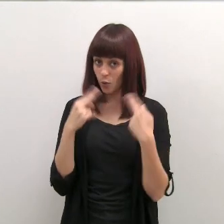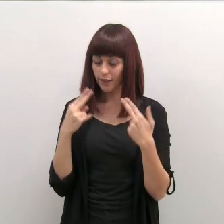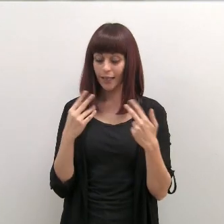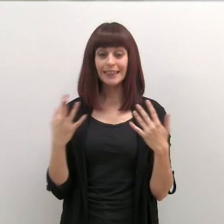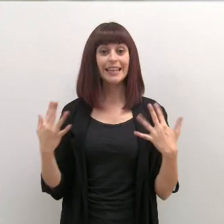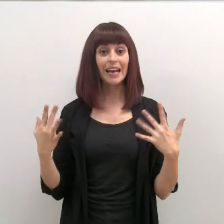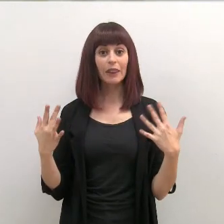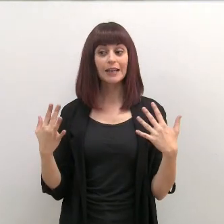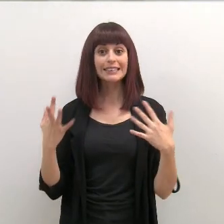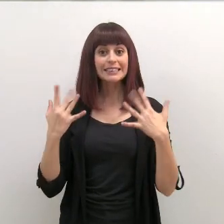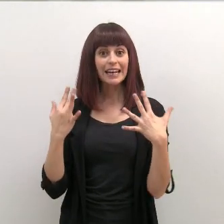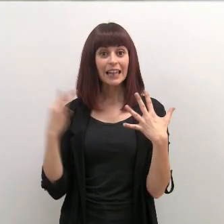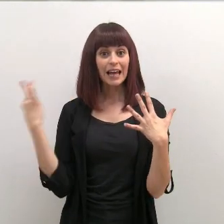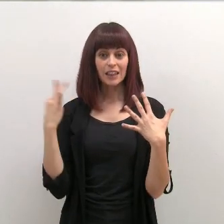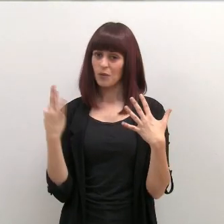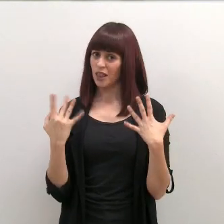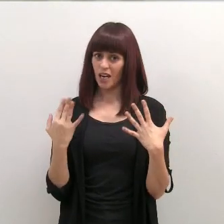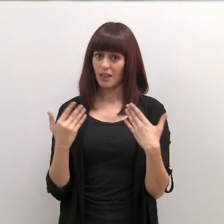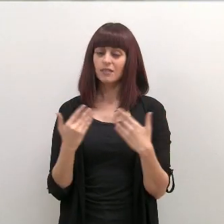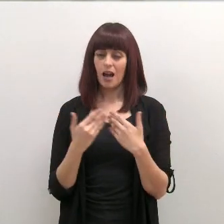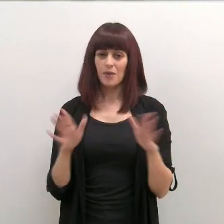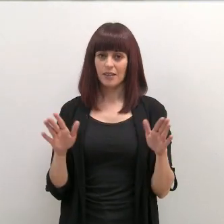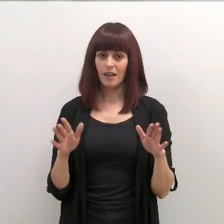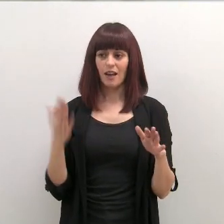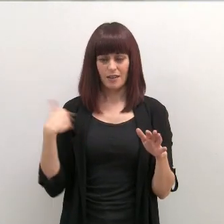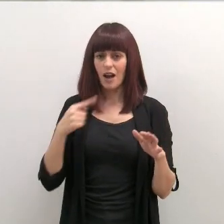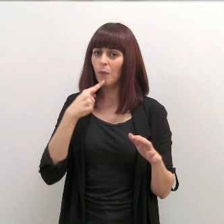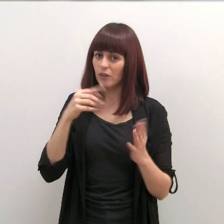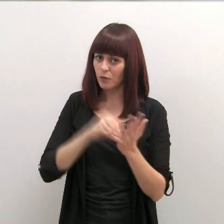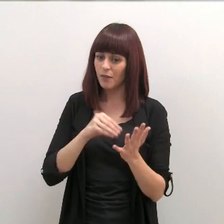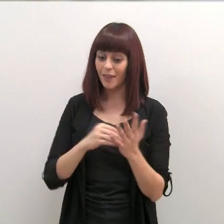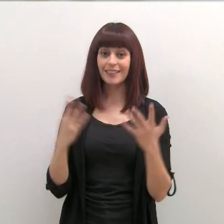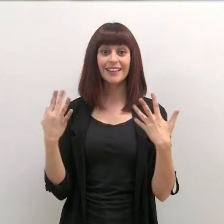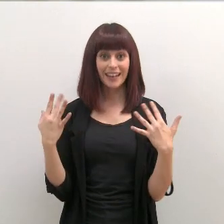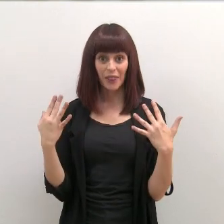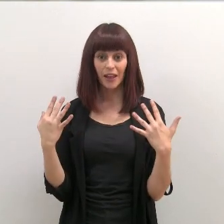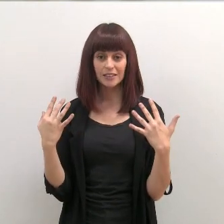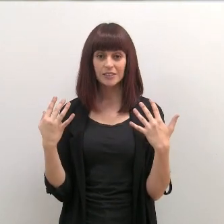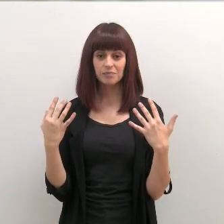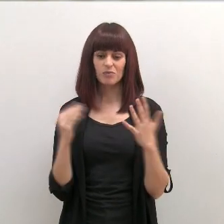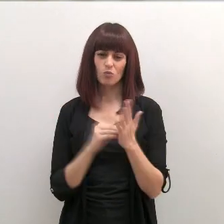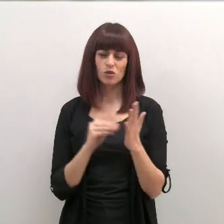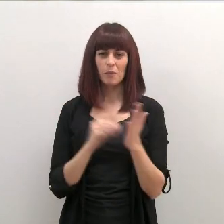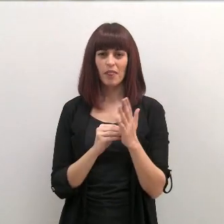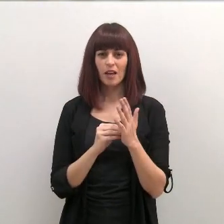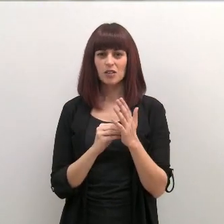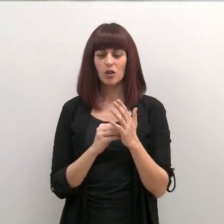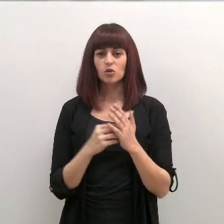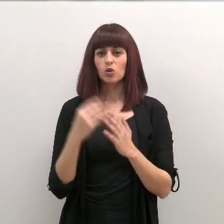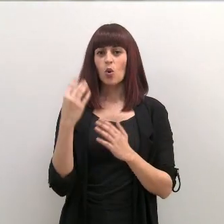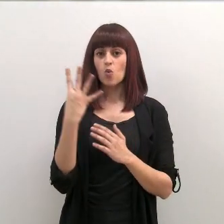las terrazas sean terrazas, lo venimos diciendo, y realmente que esas terrazas con paramentos, que a veces están con 4